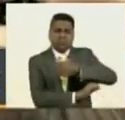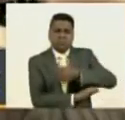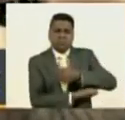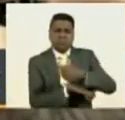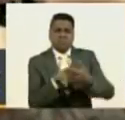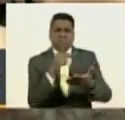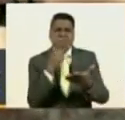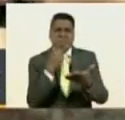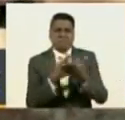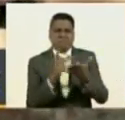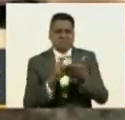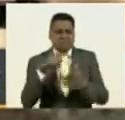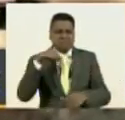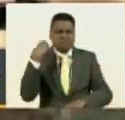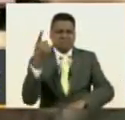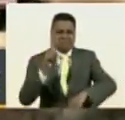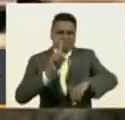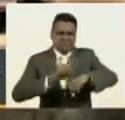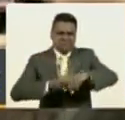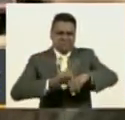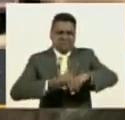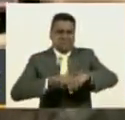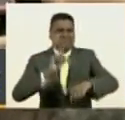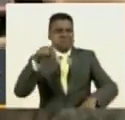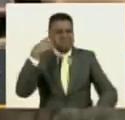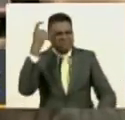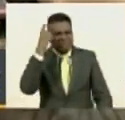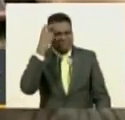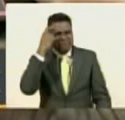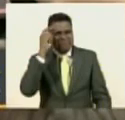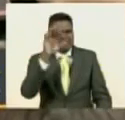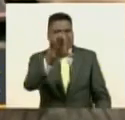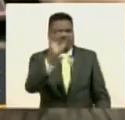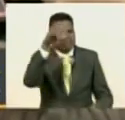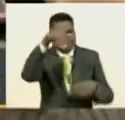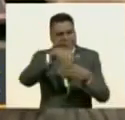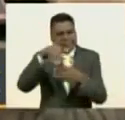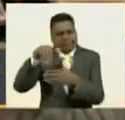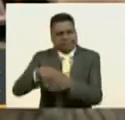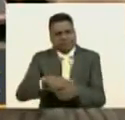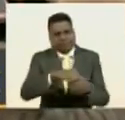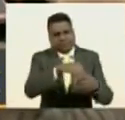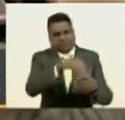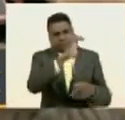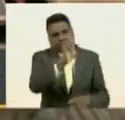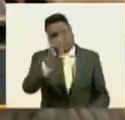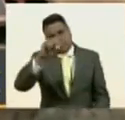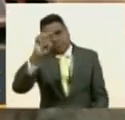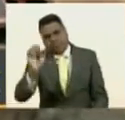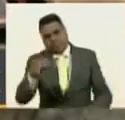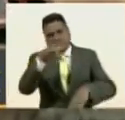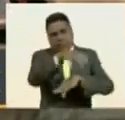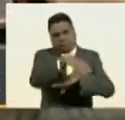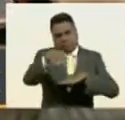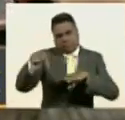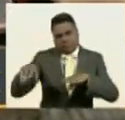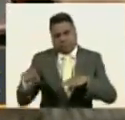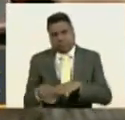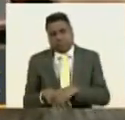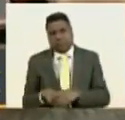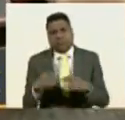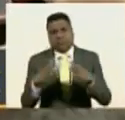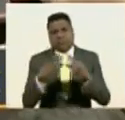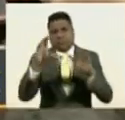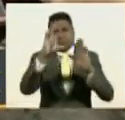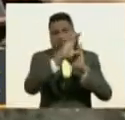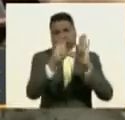presentar en las próximas horas, en los próximos días. Las elecciones sectoriales son absolutamente válidas en el contexto de que nuestra